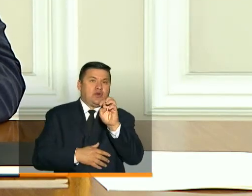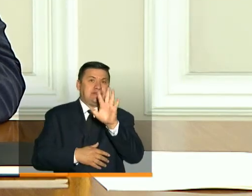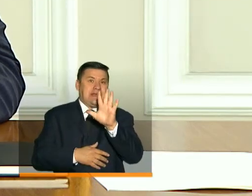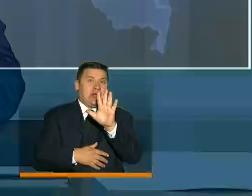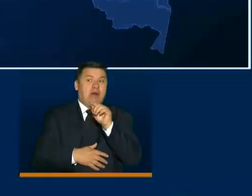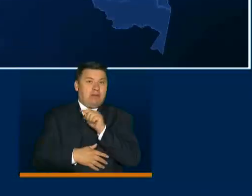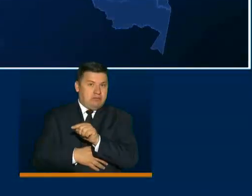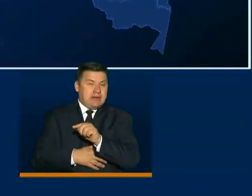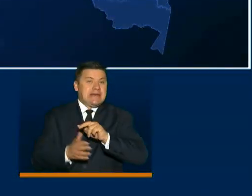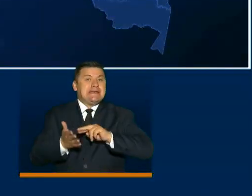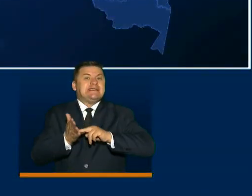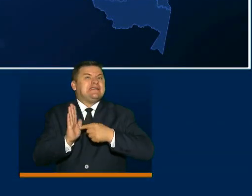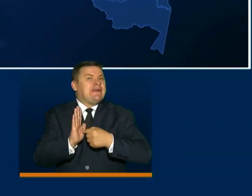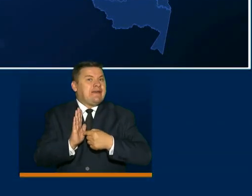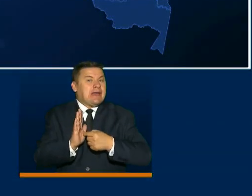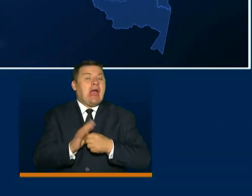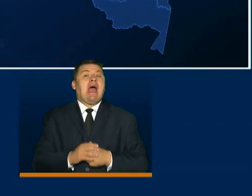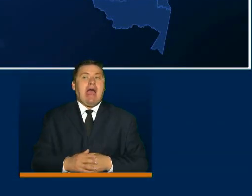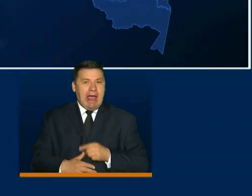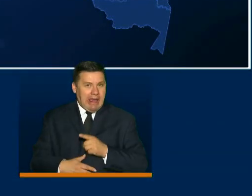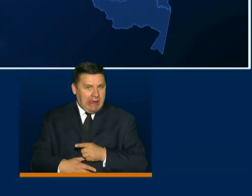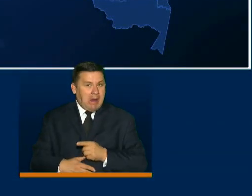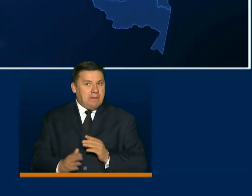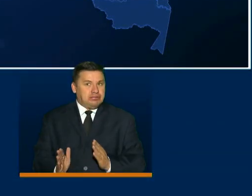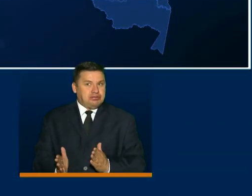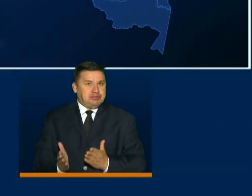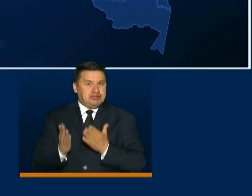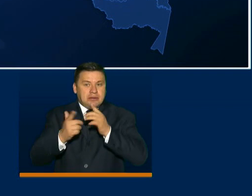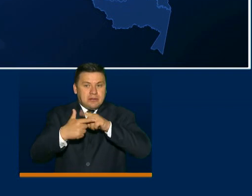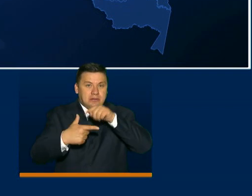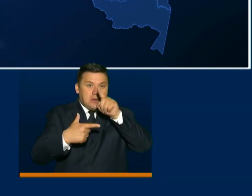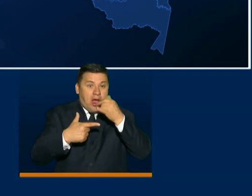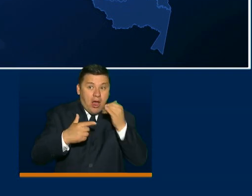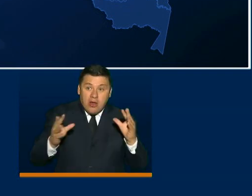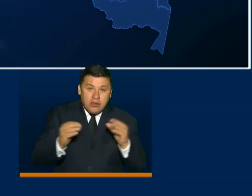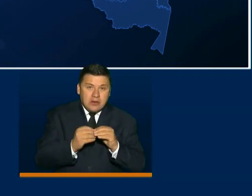221.485, lo que quiere decir que estamos en el